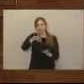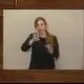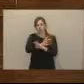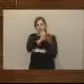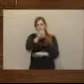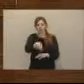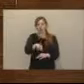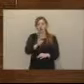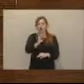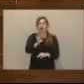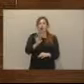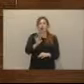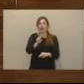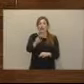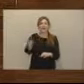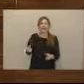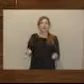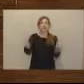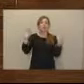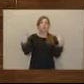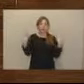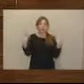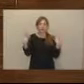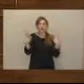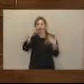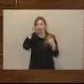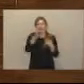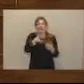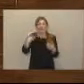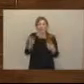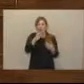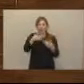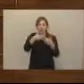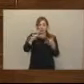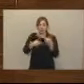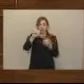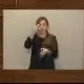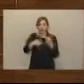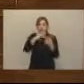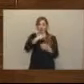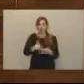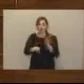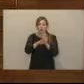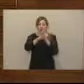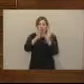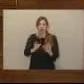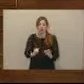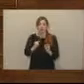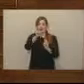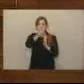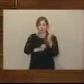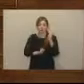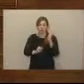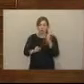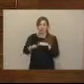entere nadie de lo que están planteando. Porque tenemos además un marco jurídico vigente, que no es otro que el Estatuto Básico del Empleado